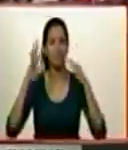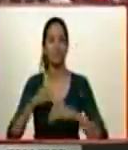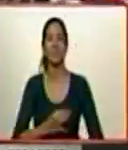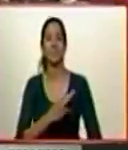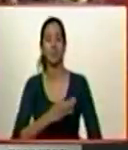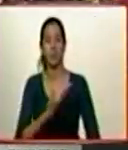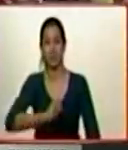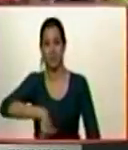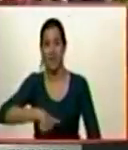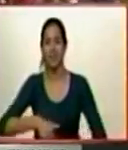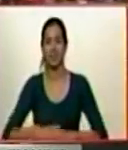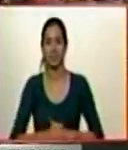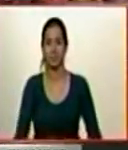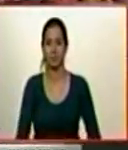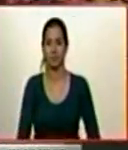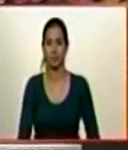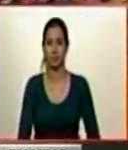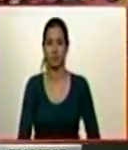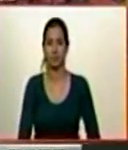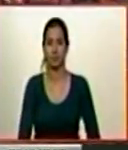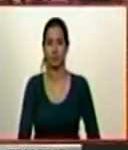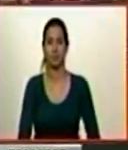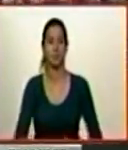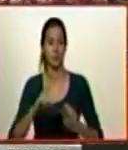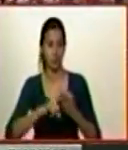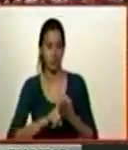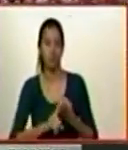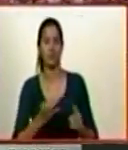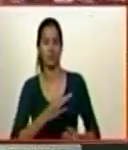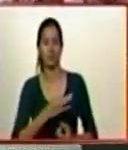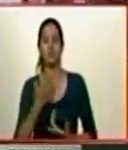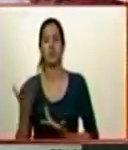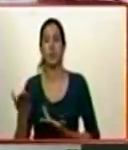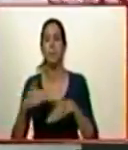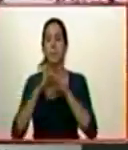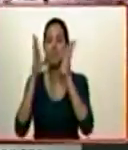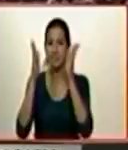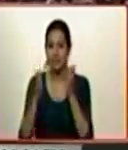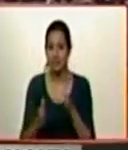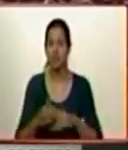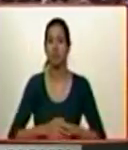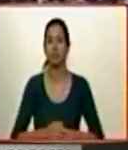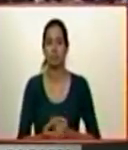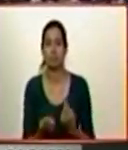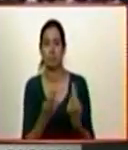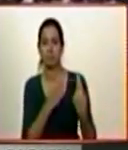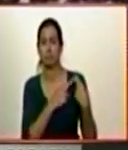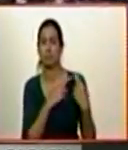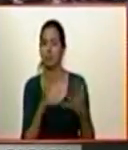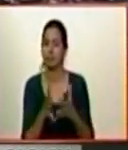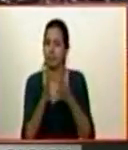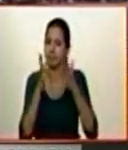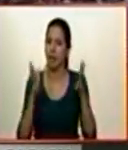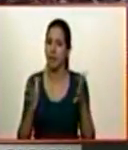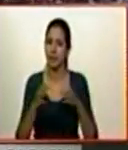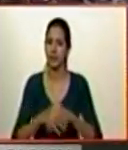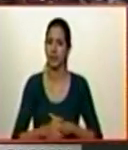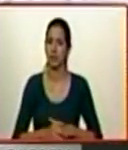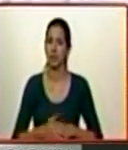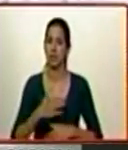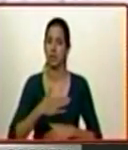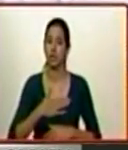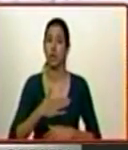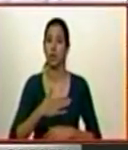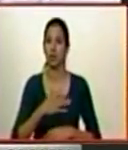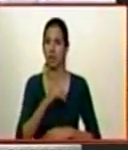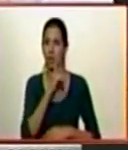Señor presidente, primera combatiente, ministra, nos toca una responsabilidad grande y yo en